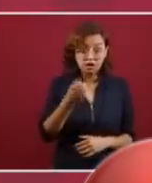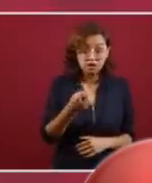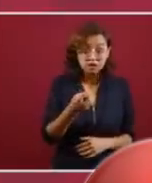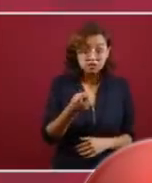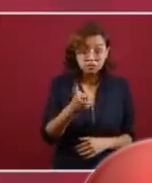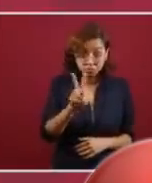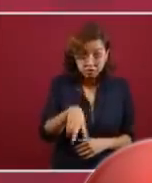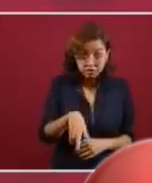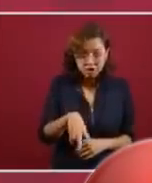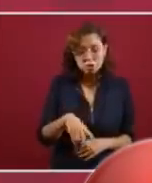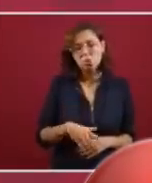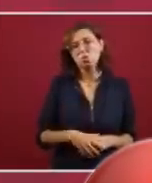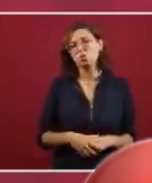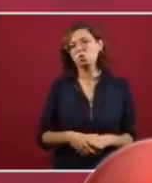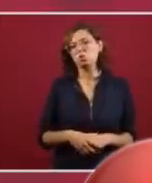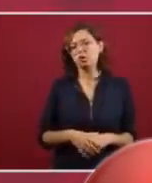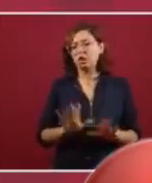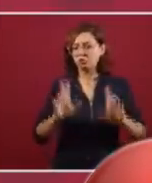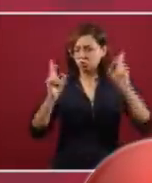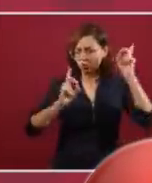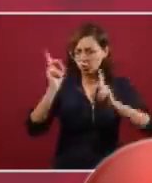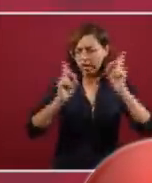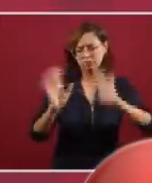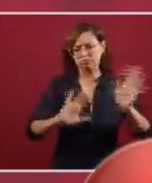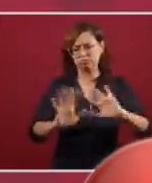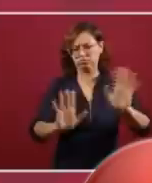ser cierto, no lo pongo en duda,